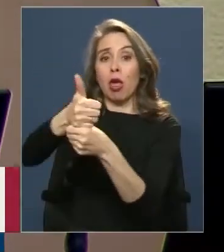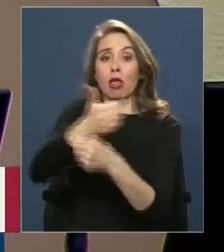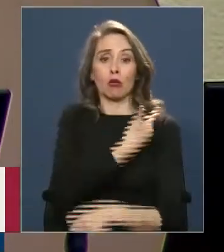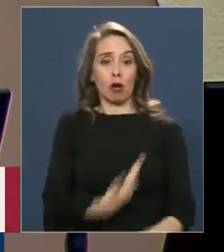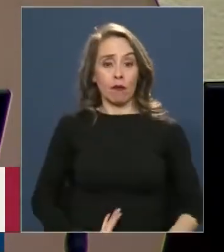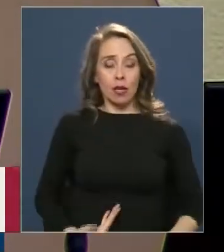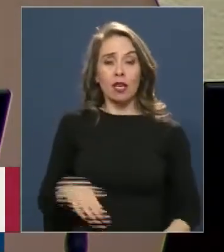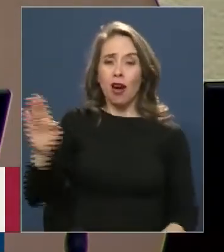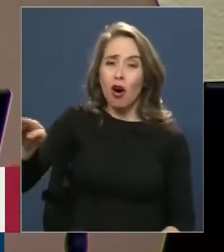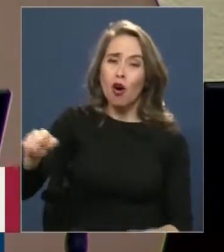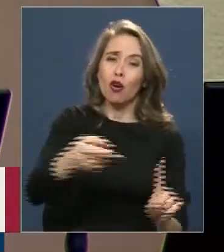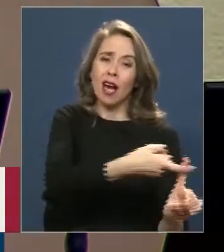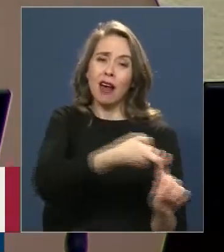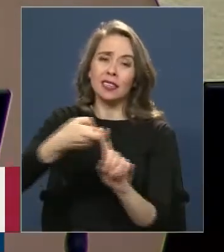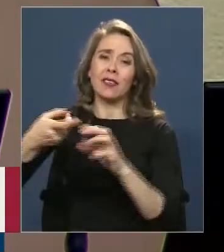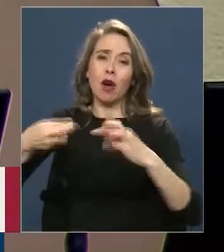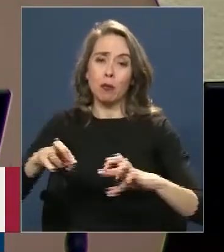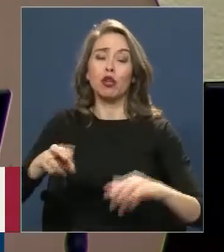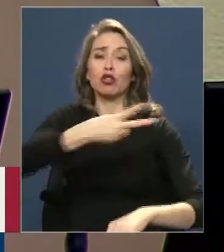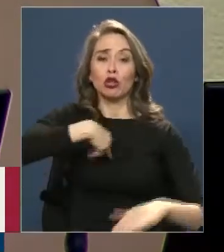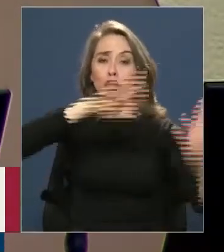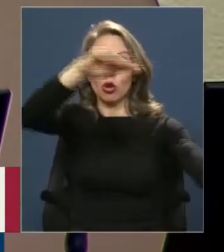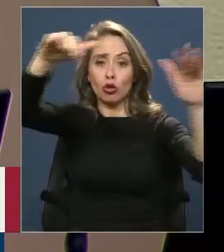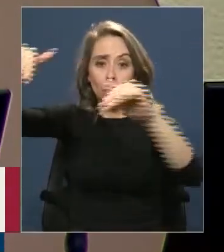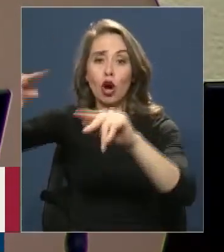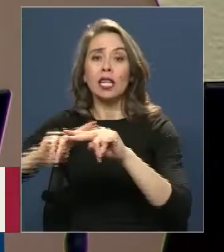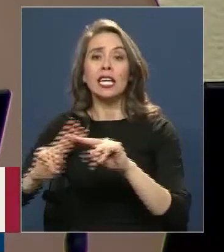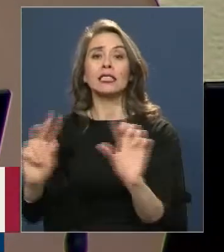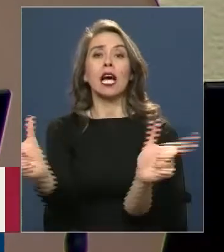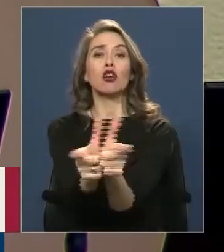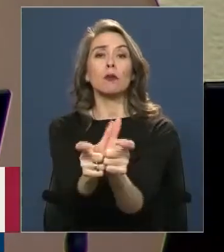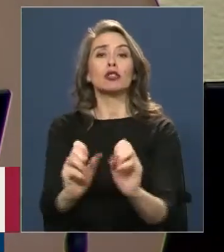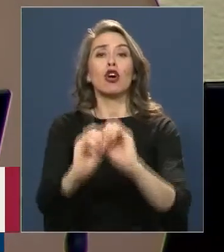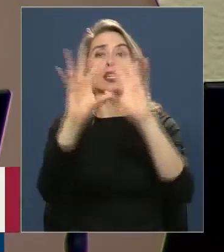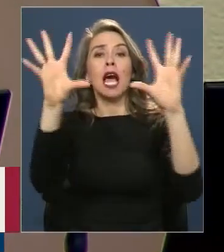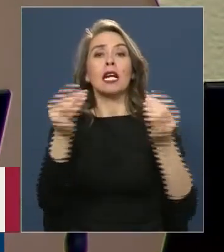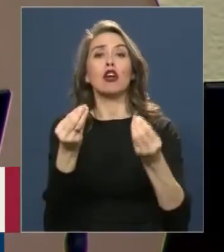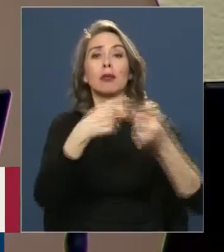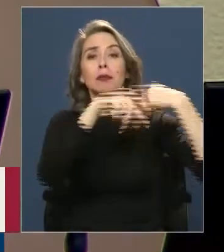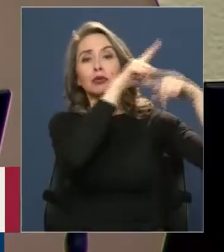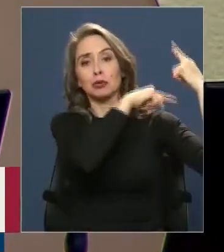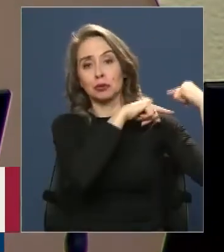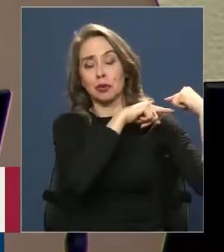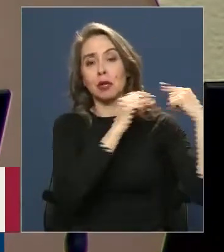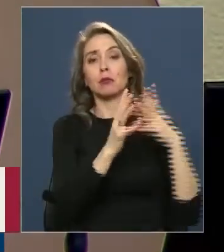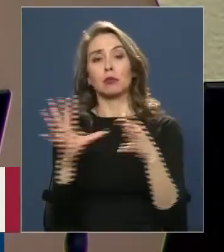oportunidad y convocar con nuestro apoyo también a una comisión de esclarecimiento histórico. Muchas gracias, Presidenta.